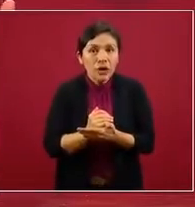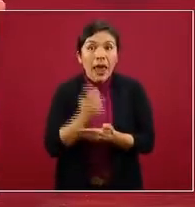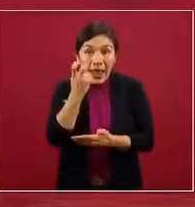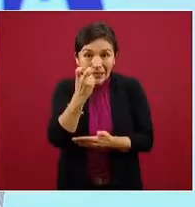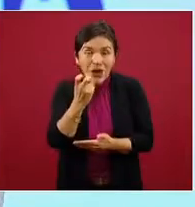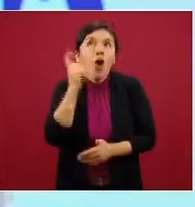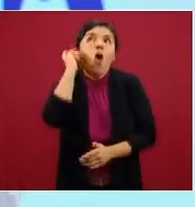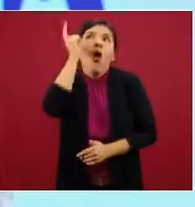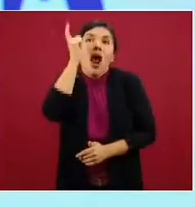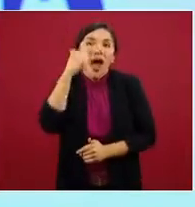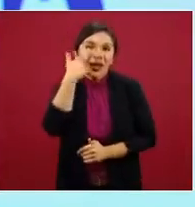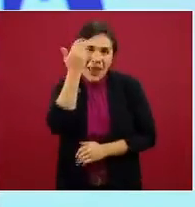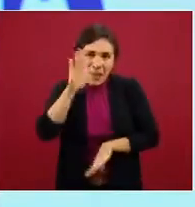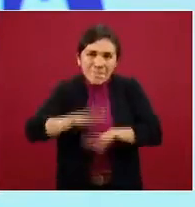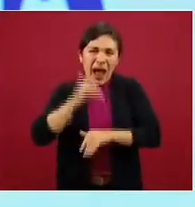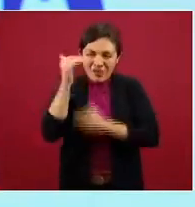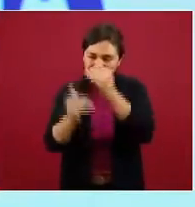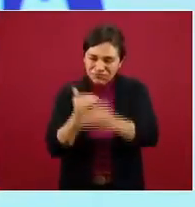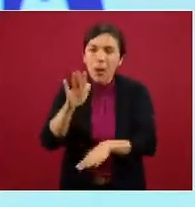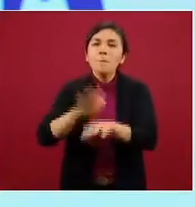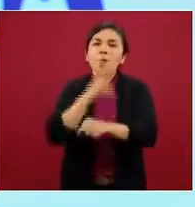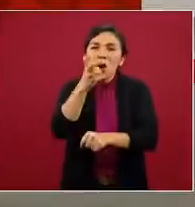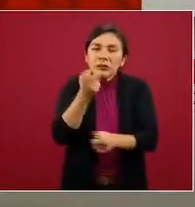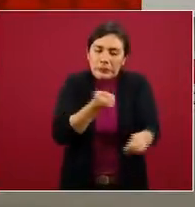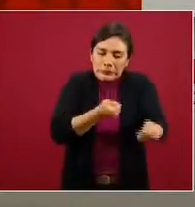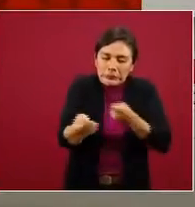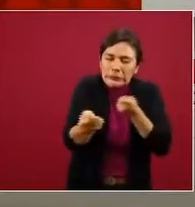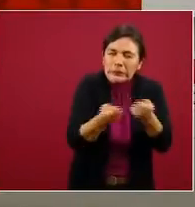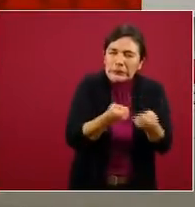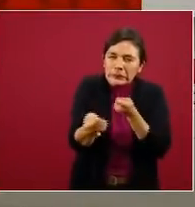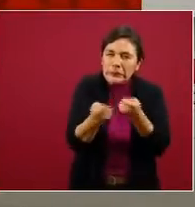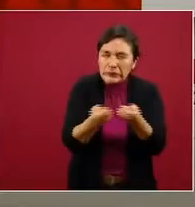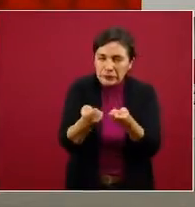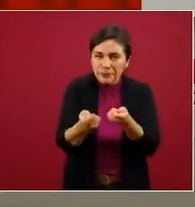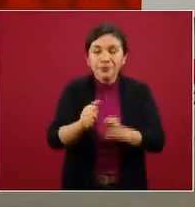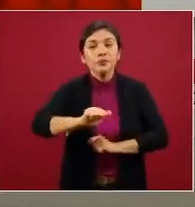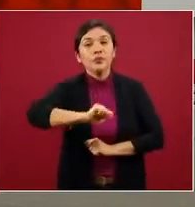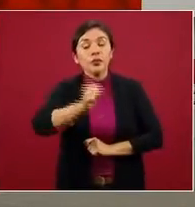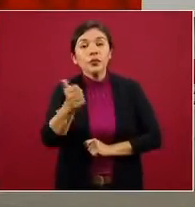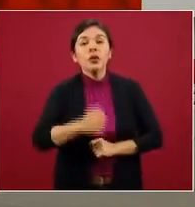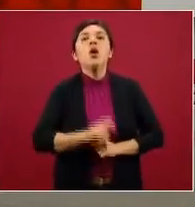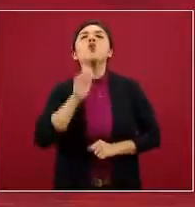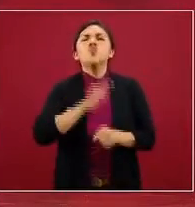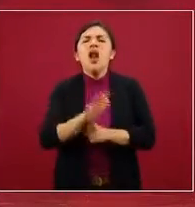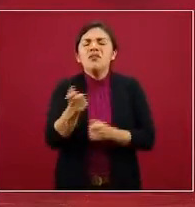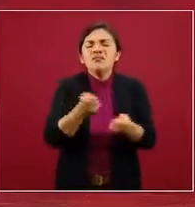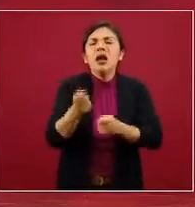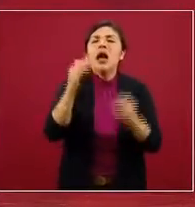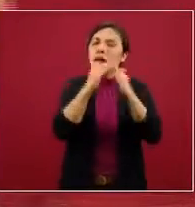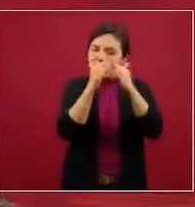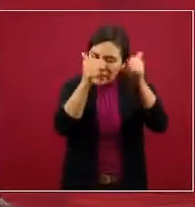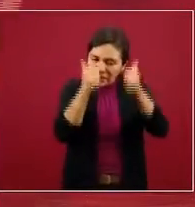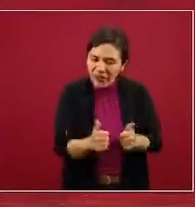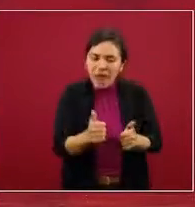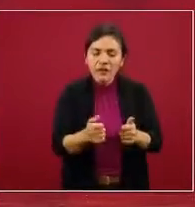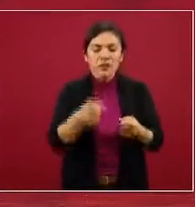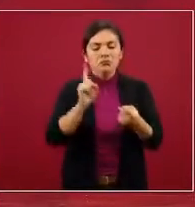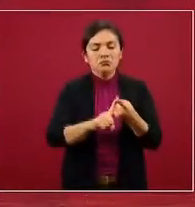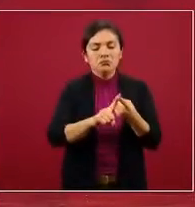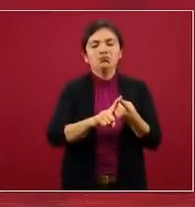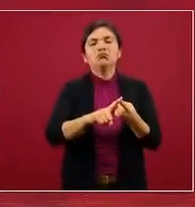Eso es lo deseable. Para eso se hacen las medidas de mitigación. ¿Cuáles son las medidas de mitigación? Quédate en casa,